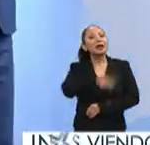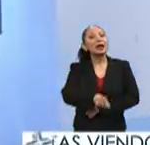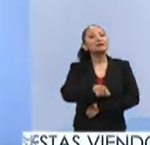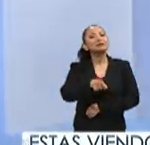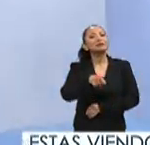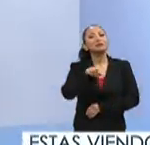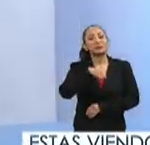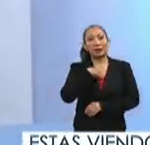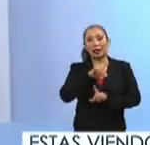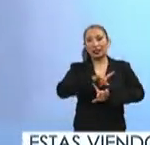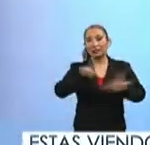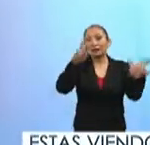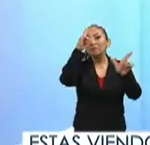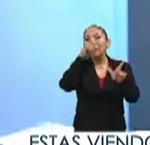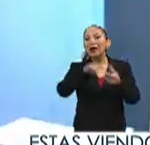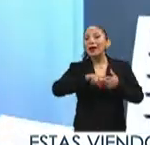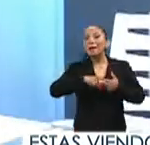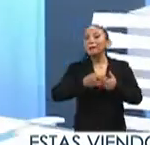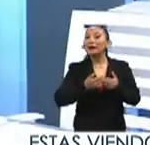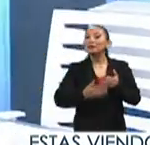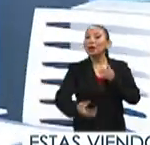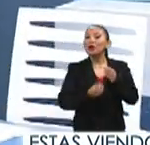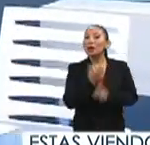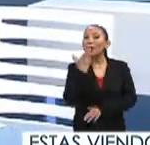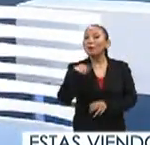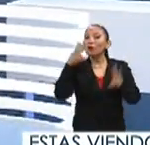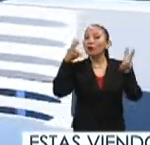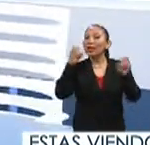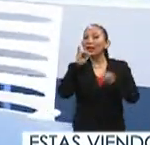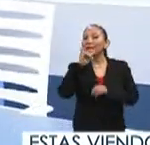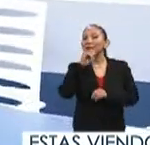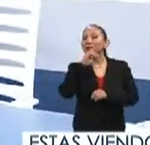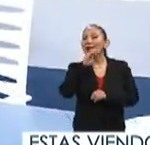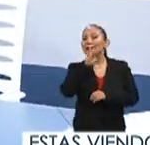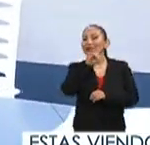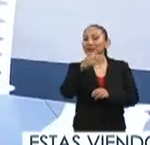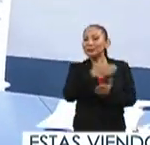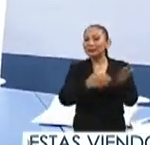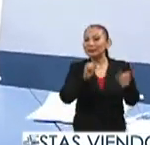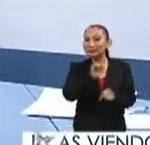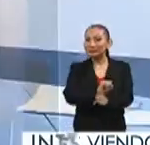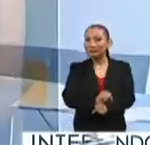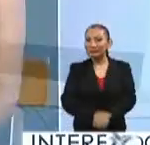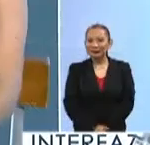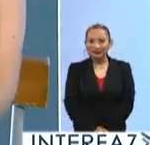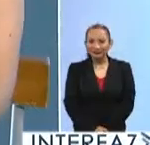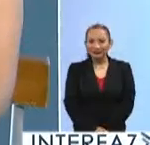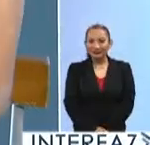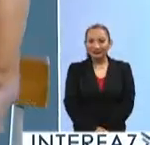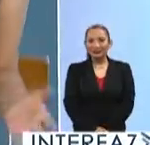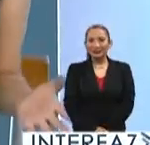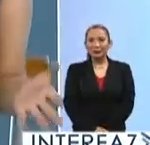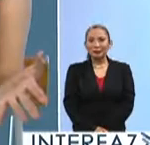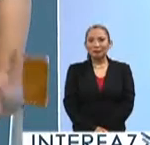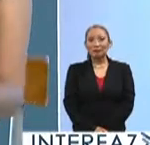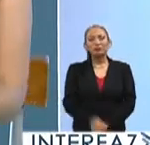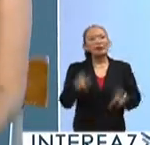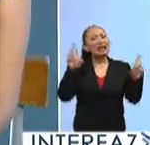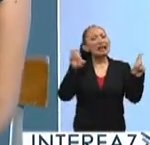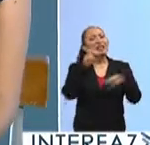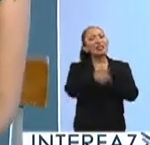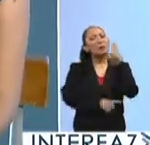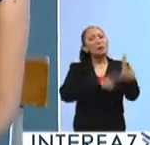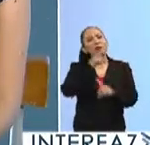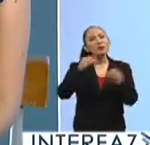supuesto estamos listos para iniciar un nuevo programa de Interfaz a mitad de semana. El deporte, a